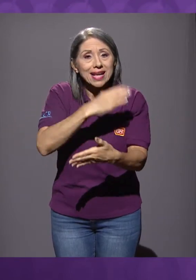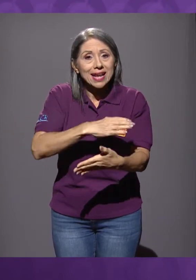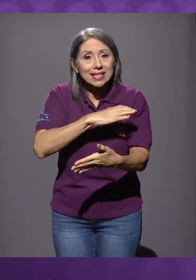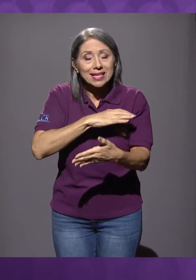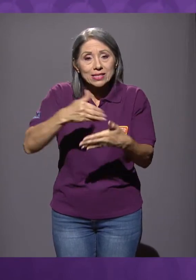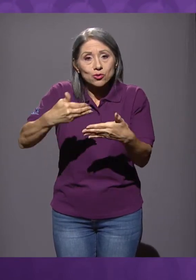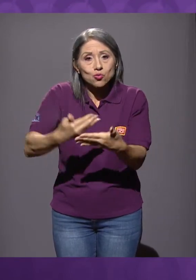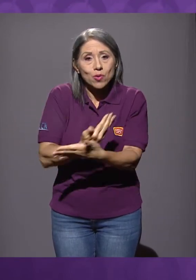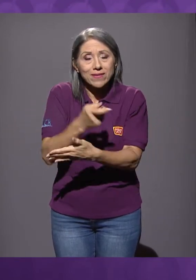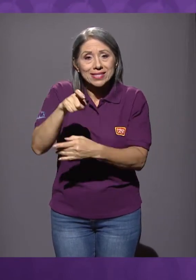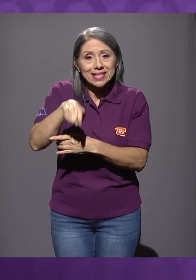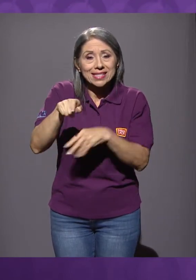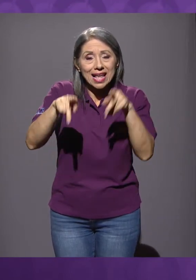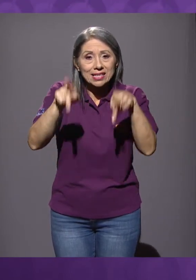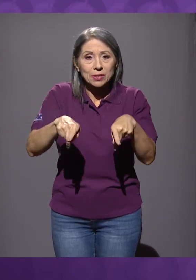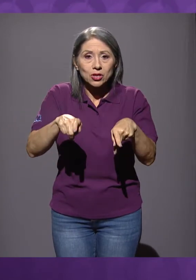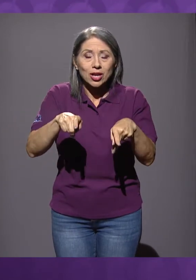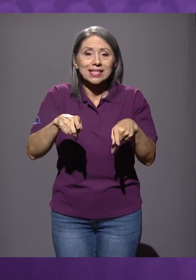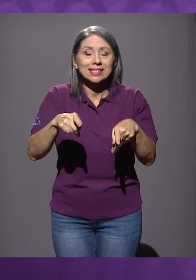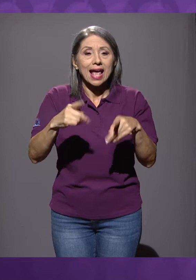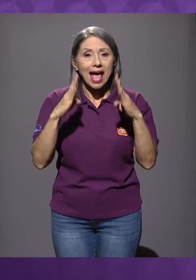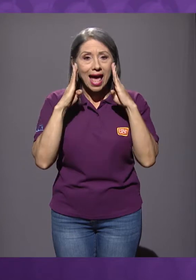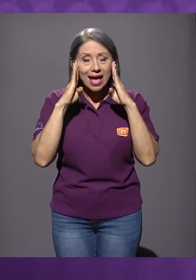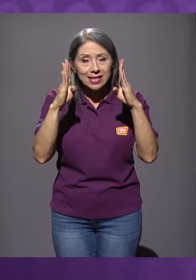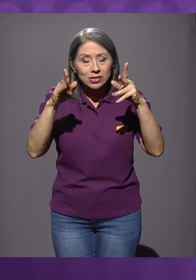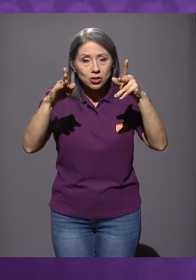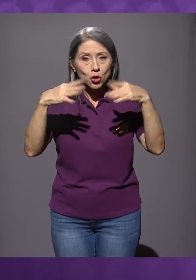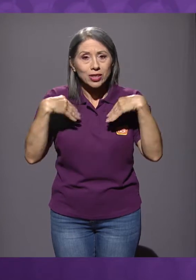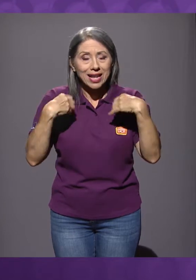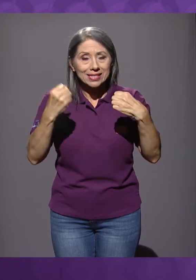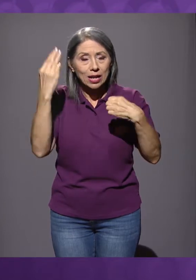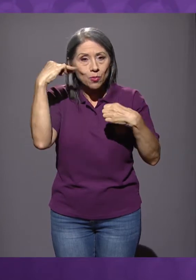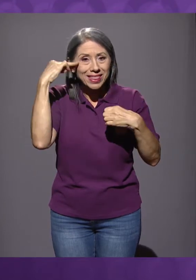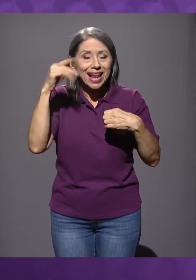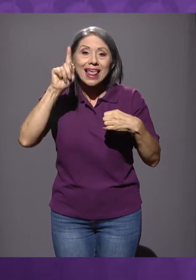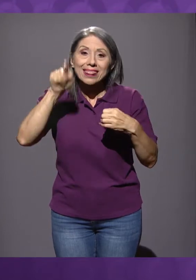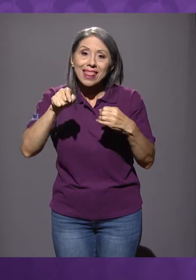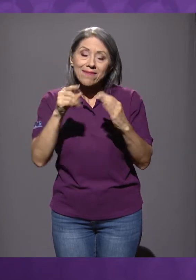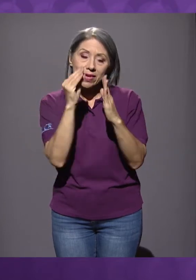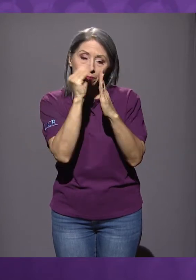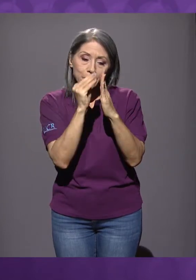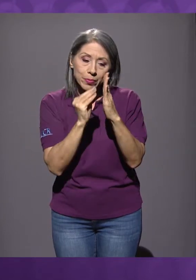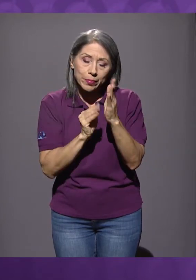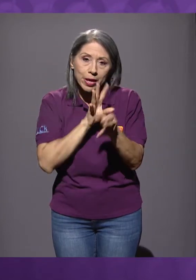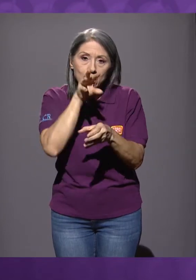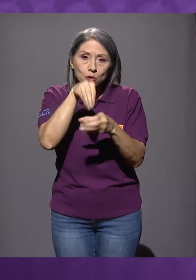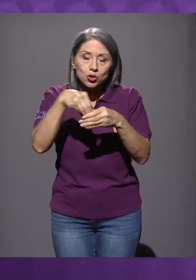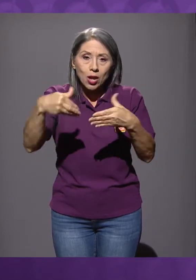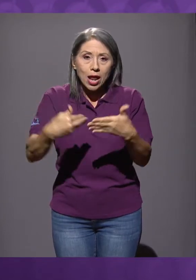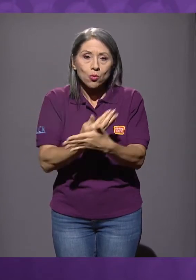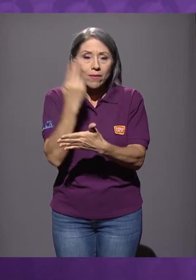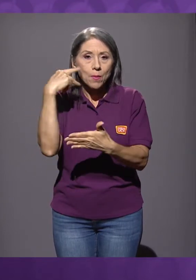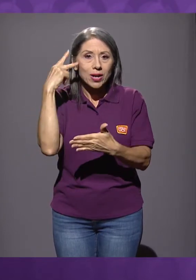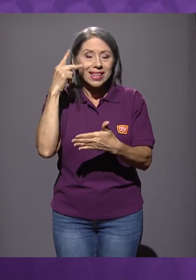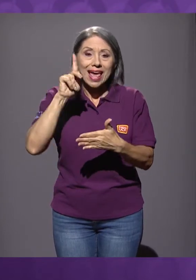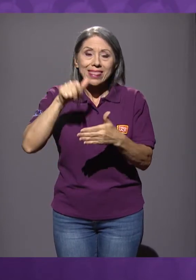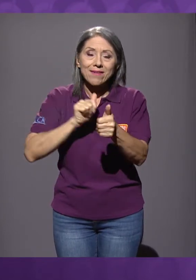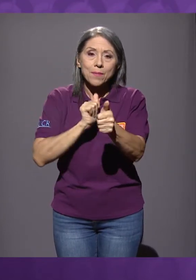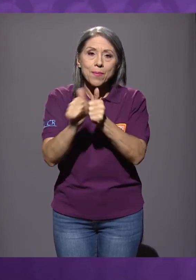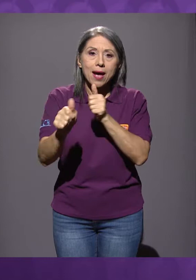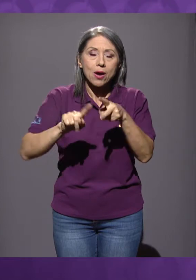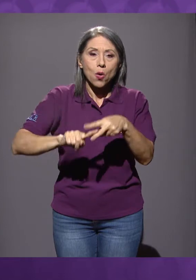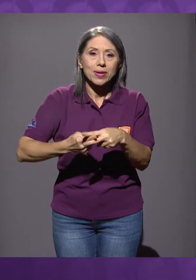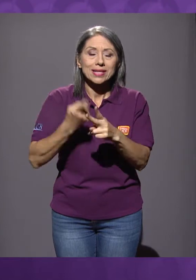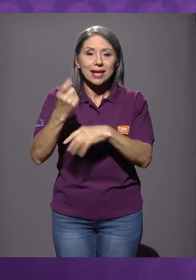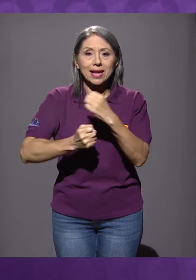y necesidades de las personas para la atención de la salud mental en la nueva política que debería aprobarse para comenzar